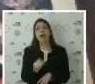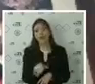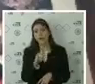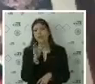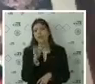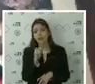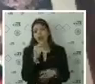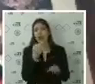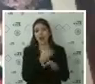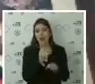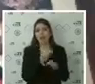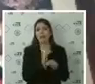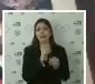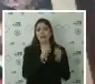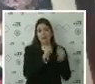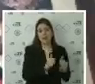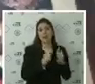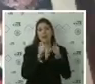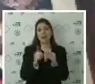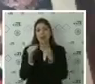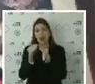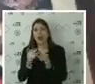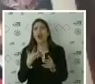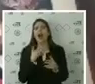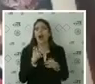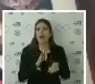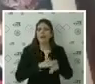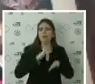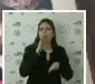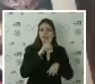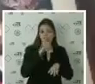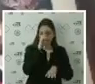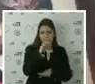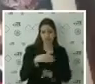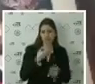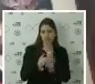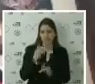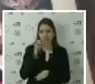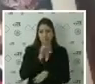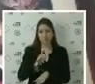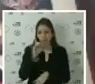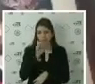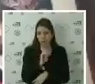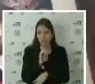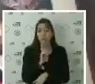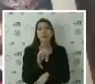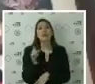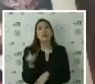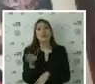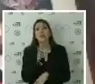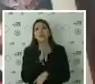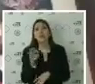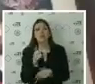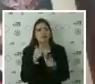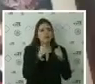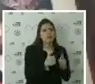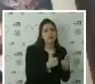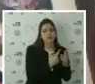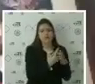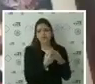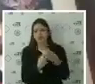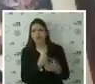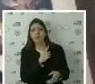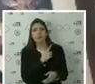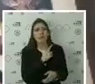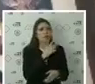del confinamiento han potenciado los factores de riesgo de violencia de género, individuales y sociales, al aumentar el aislamiento y las barreras que dificultan la